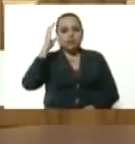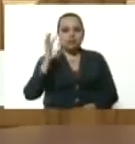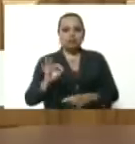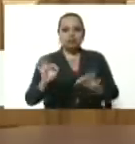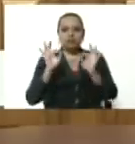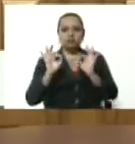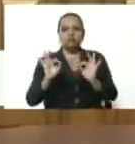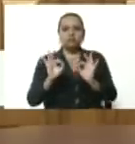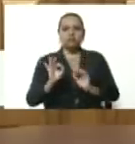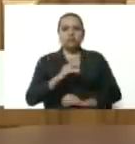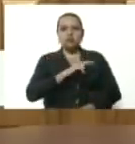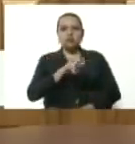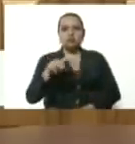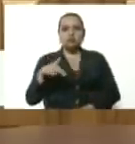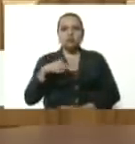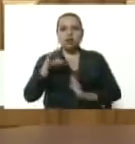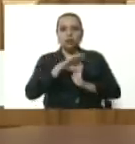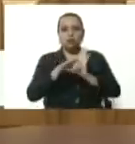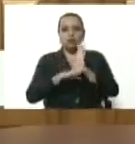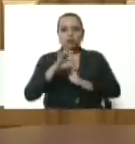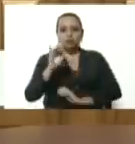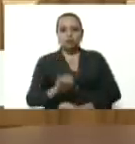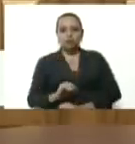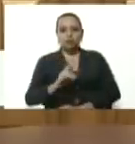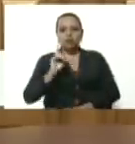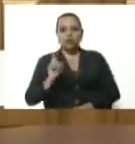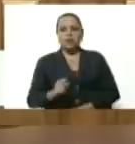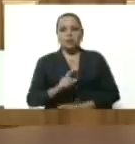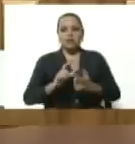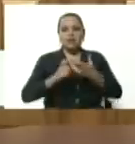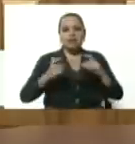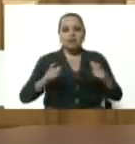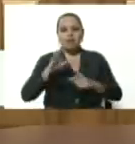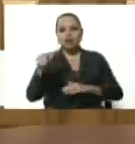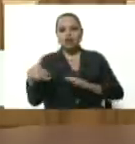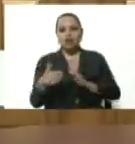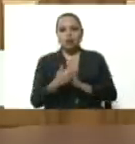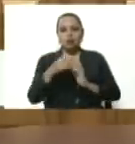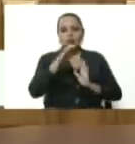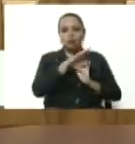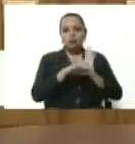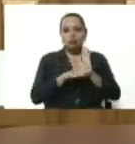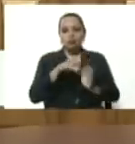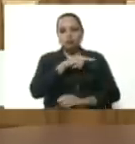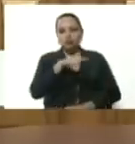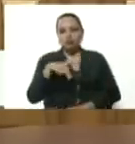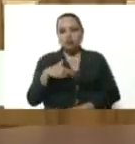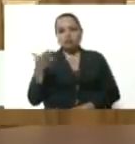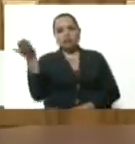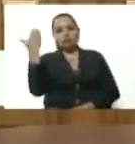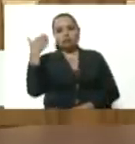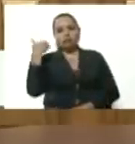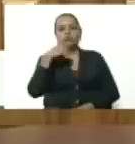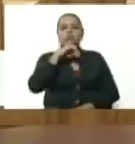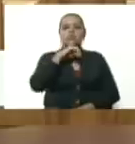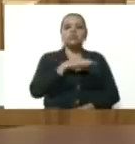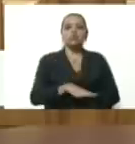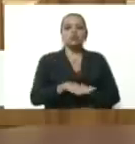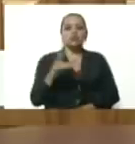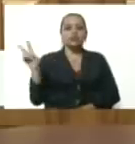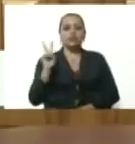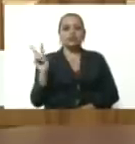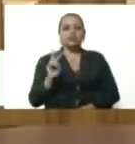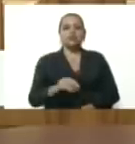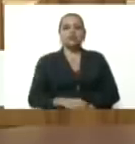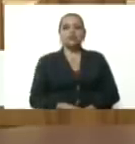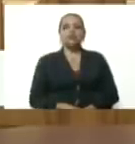no solo de nuestra Constitución, sino en general de todas las constituciones nuestras, de la historia constitucional